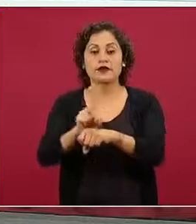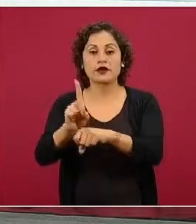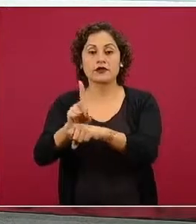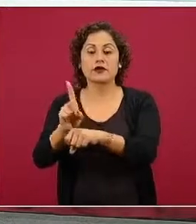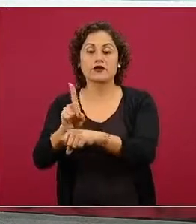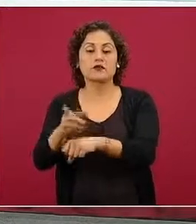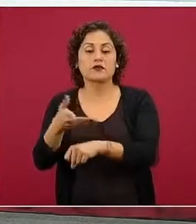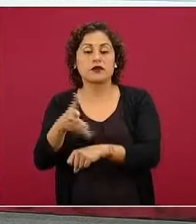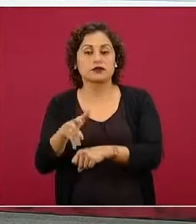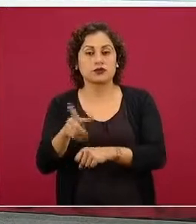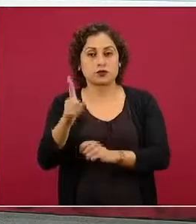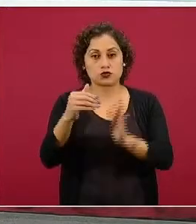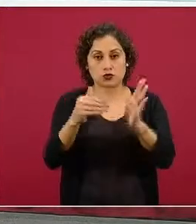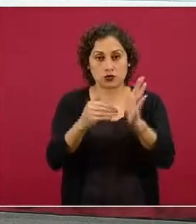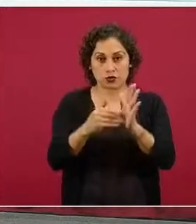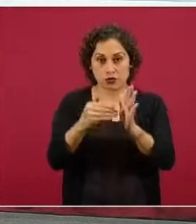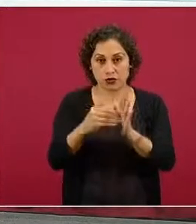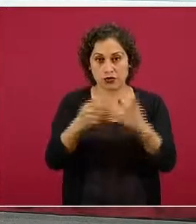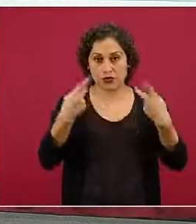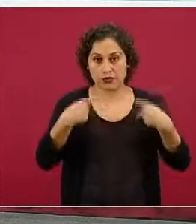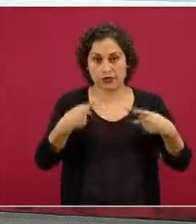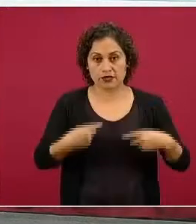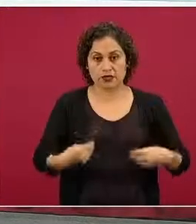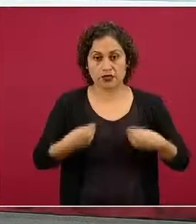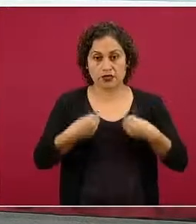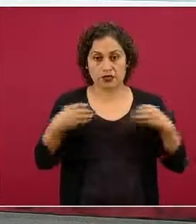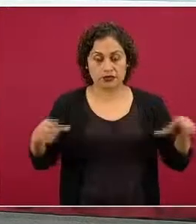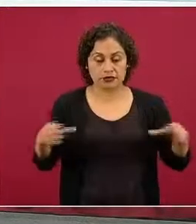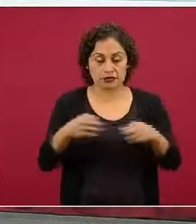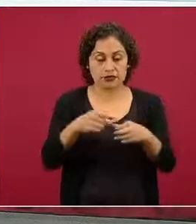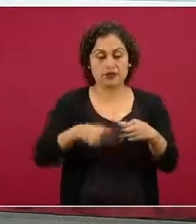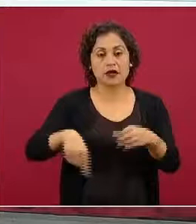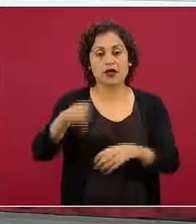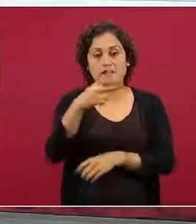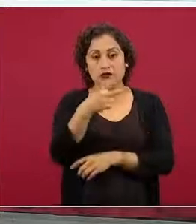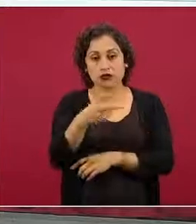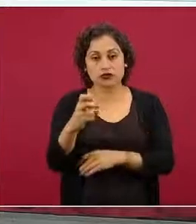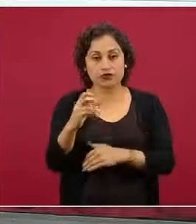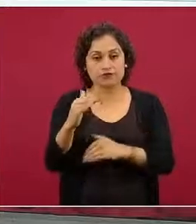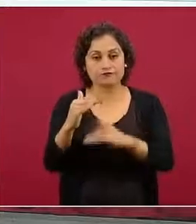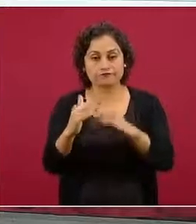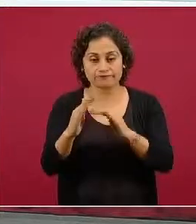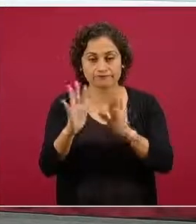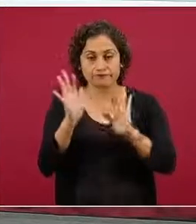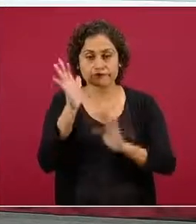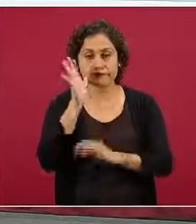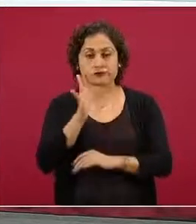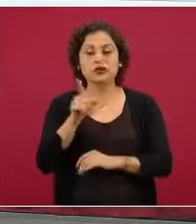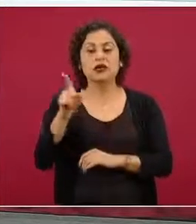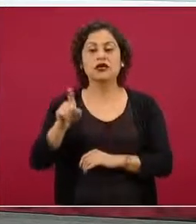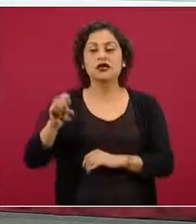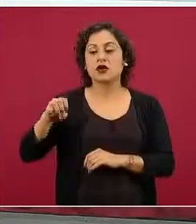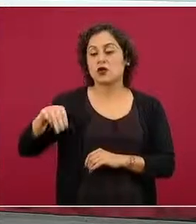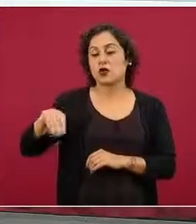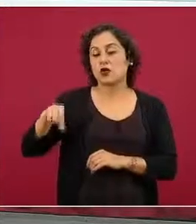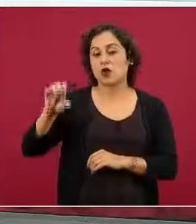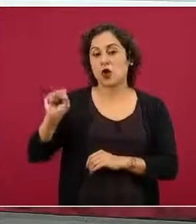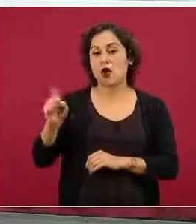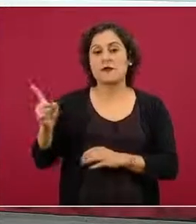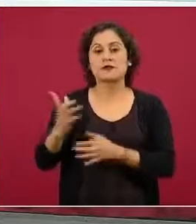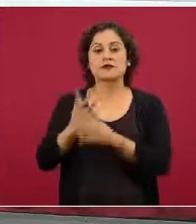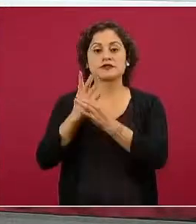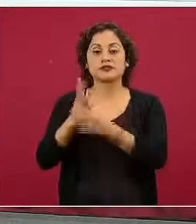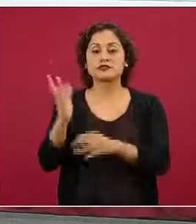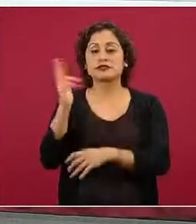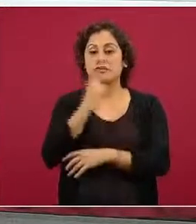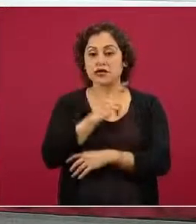millón de habitantes que no llega a los 200, y de acuerdo a la clasificación de la Organización Mundial de la Salud,